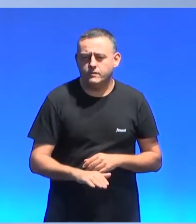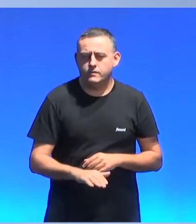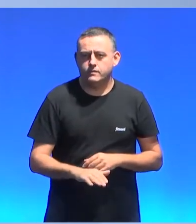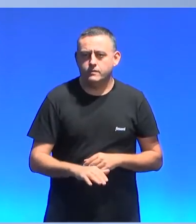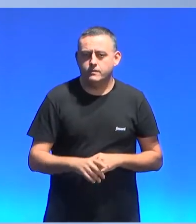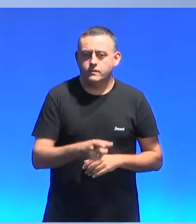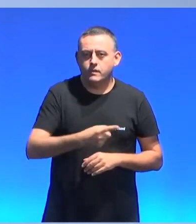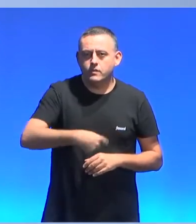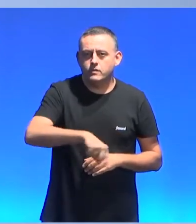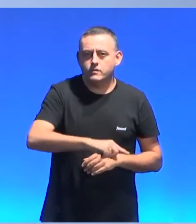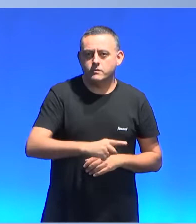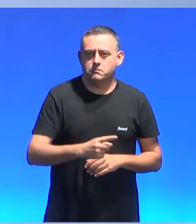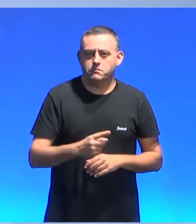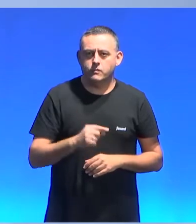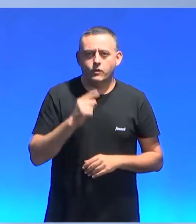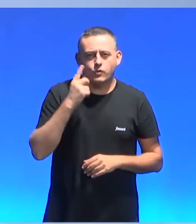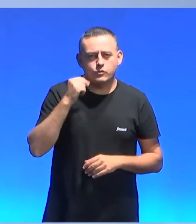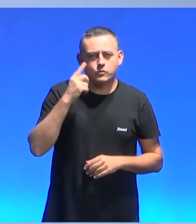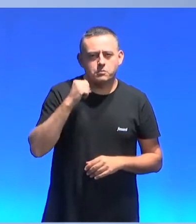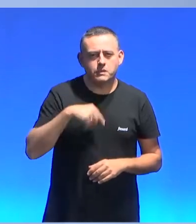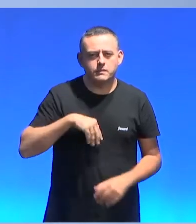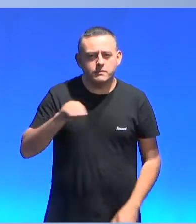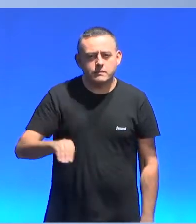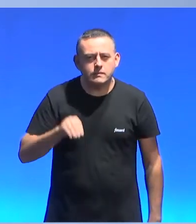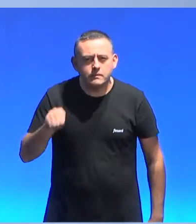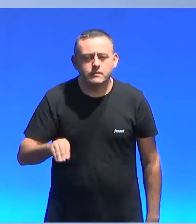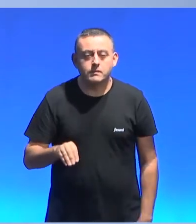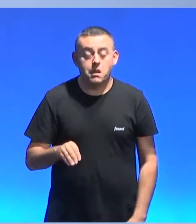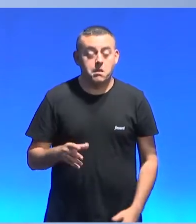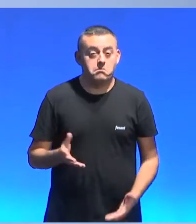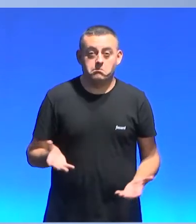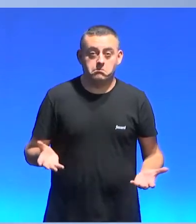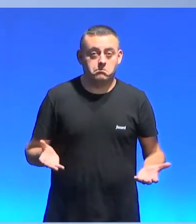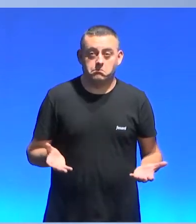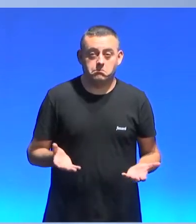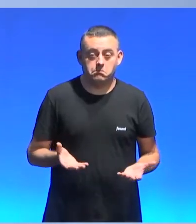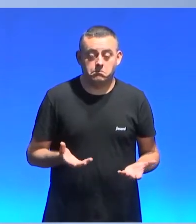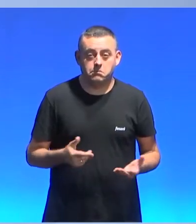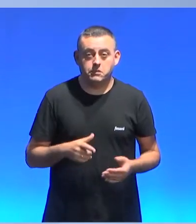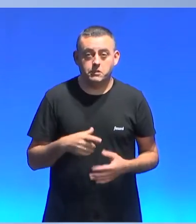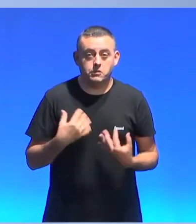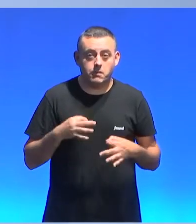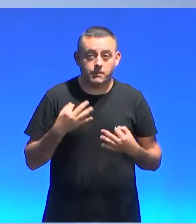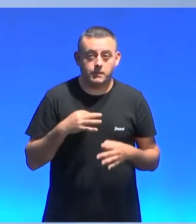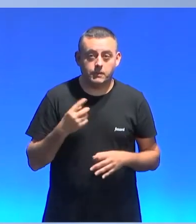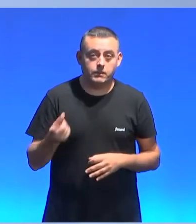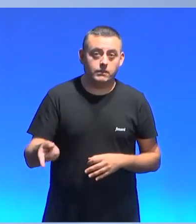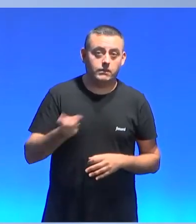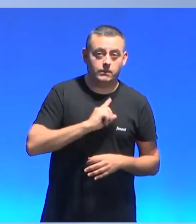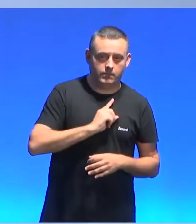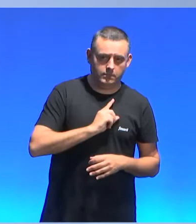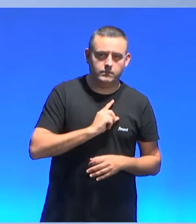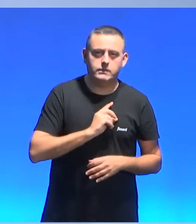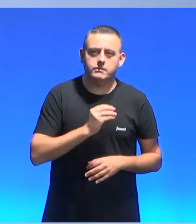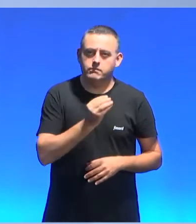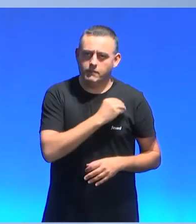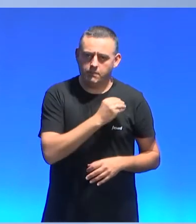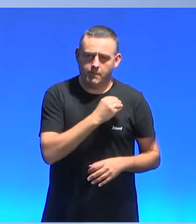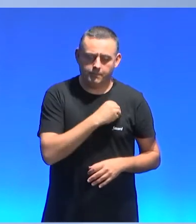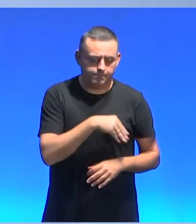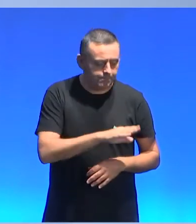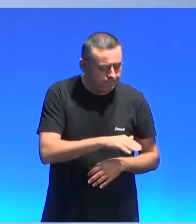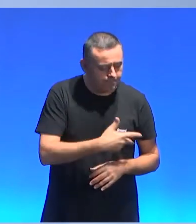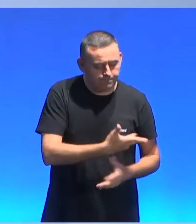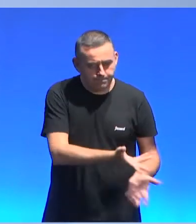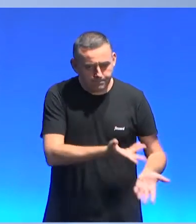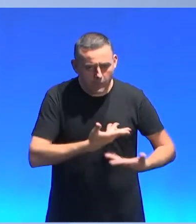la costumbre de reivindicar de ser escuchado. En este caso es el alcalde que pide ayuda